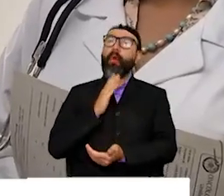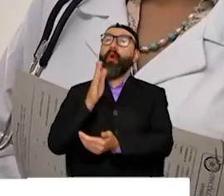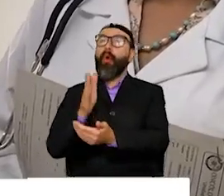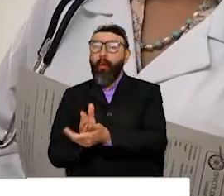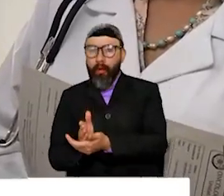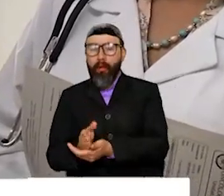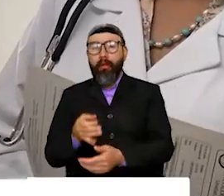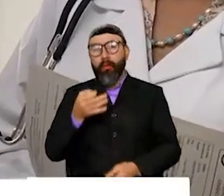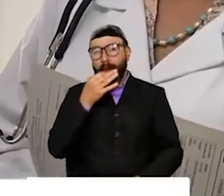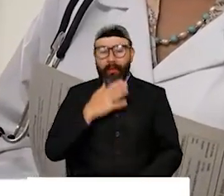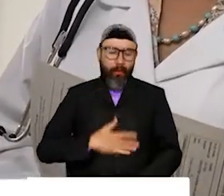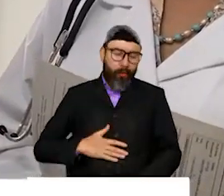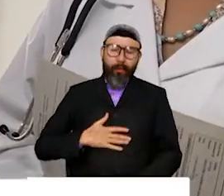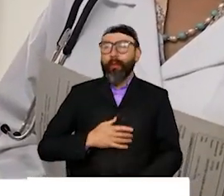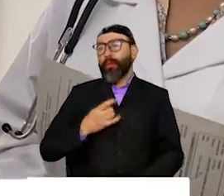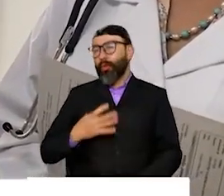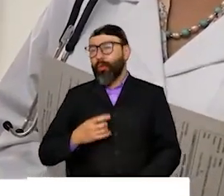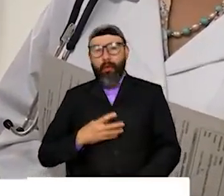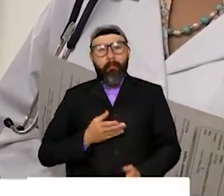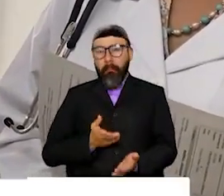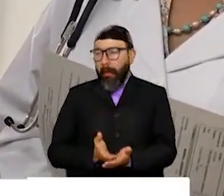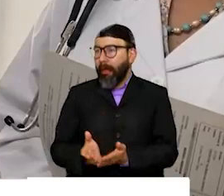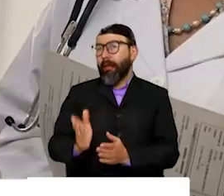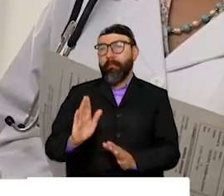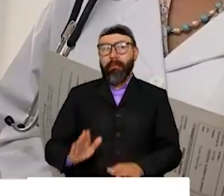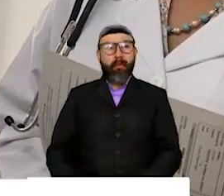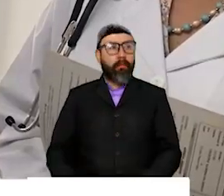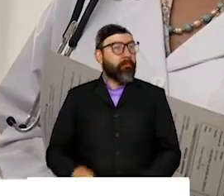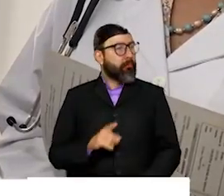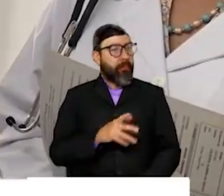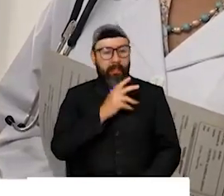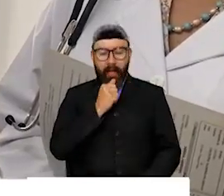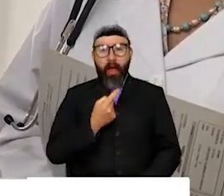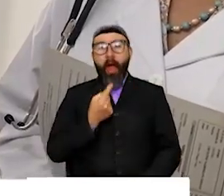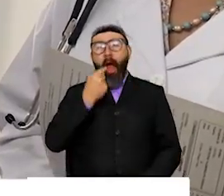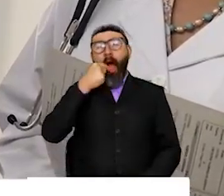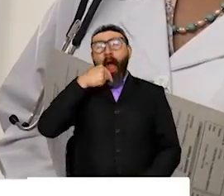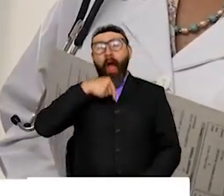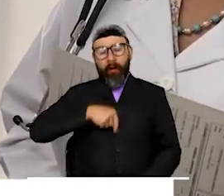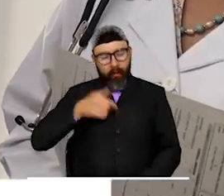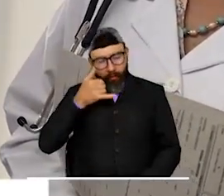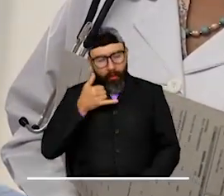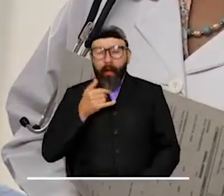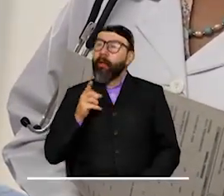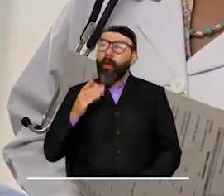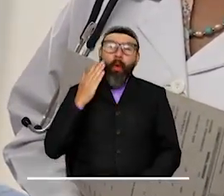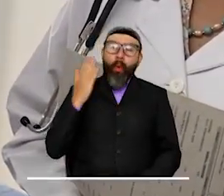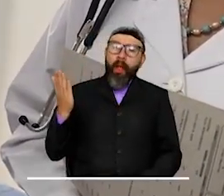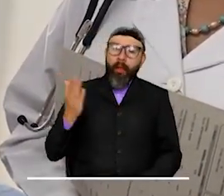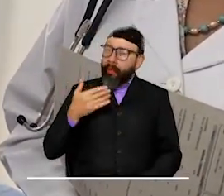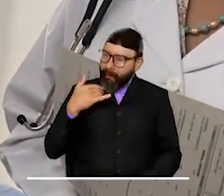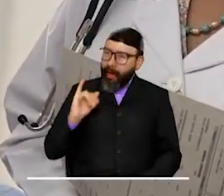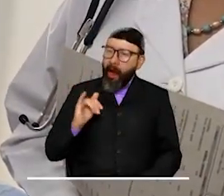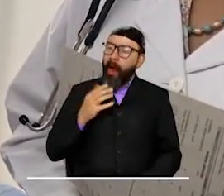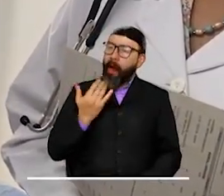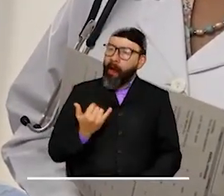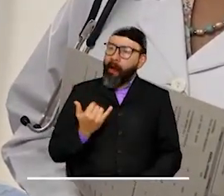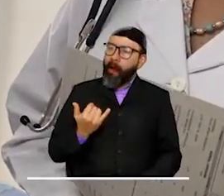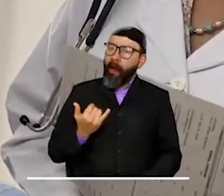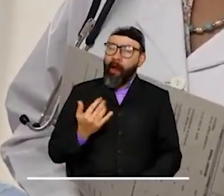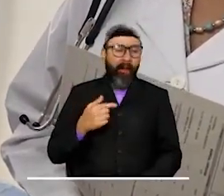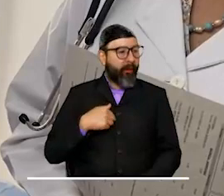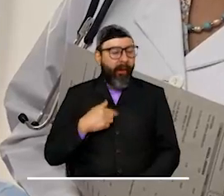y lo mismo. ¿Y tampoco le mandaron endoscopia? Nunca, nada, nunca. ¿Cuándo decidieron mandar la endoscopia? Cuando ya se me complicó